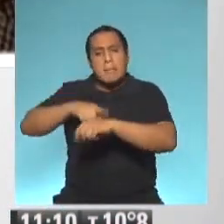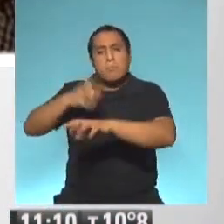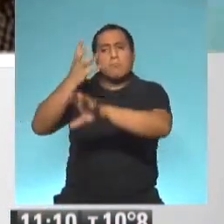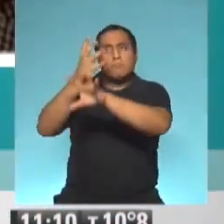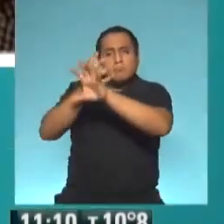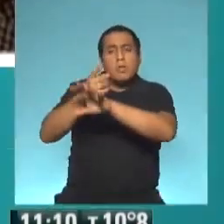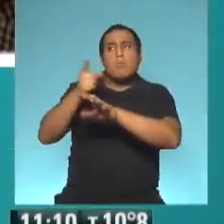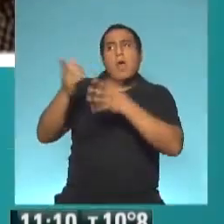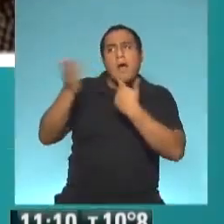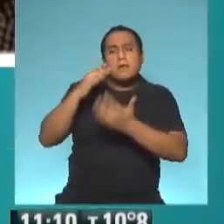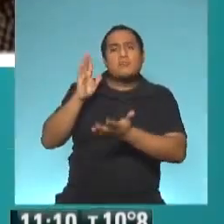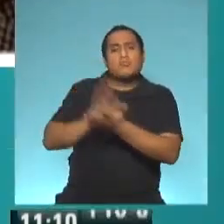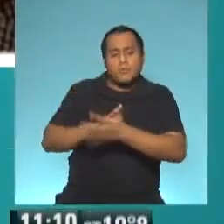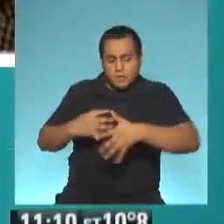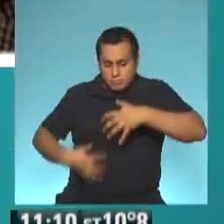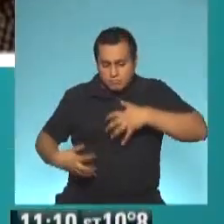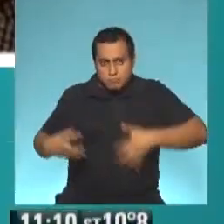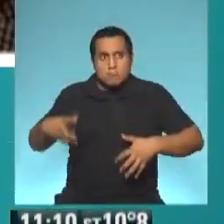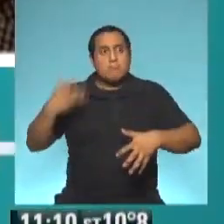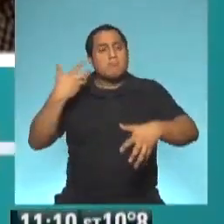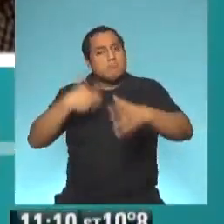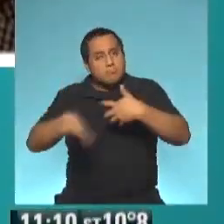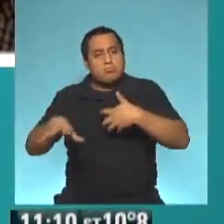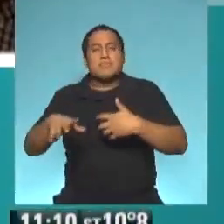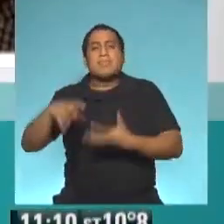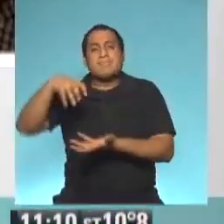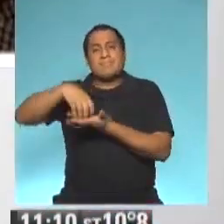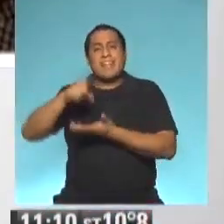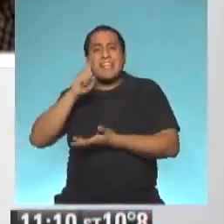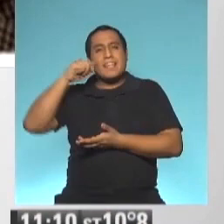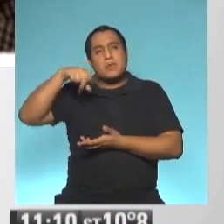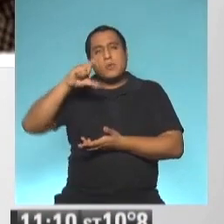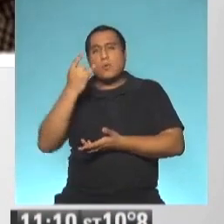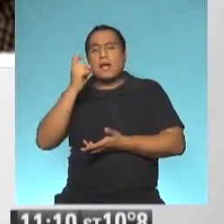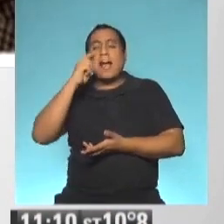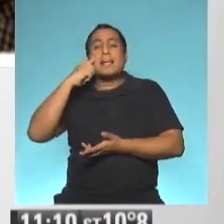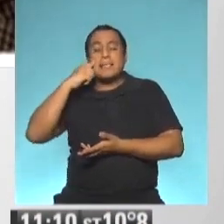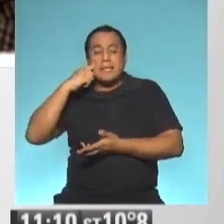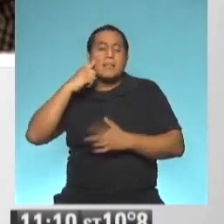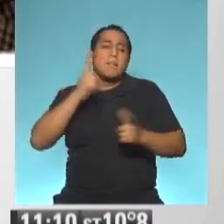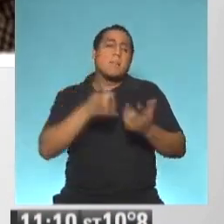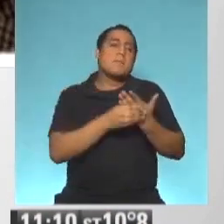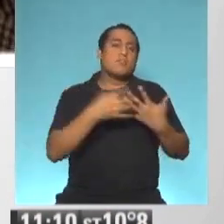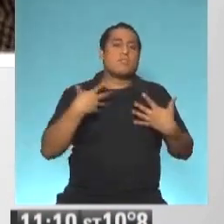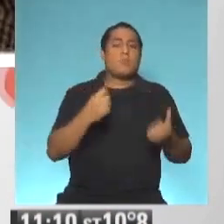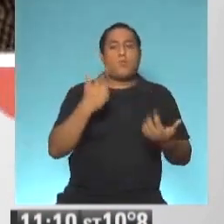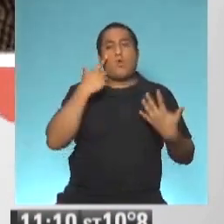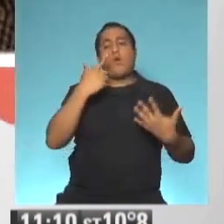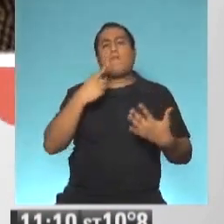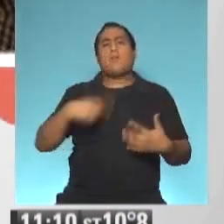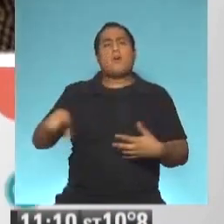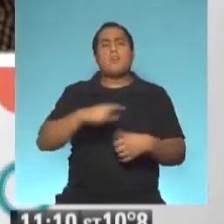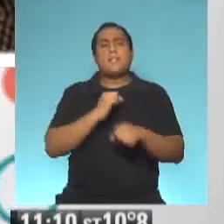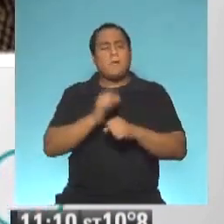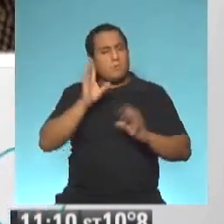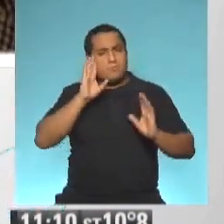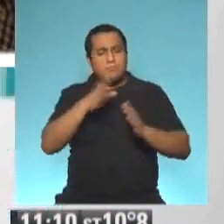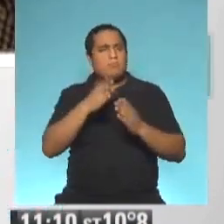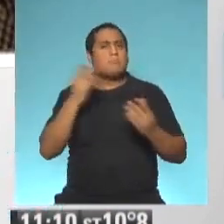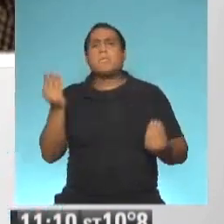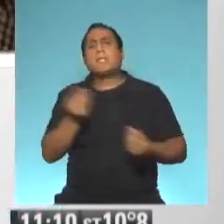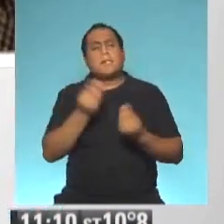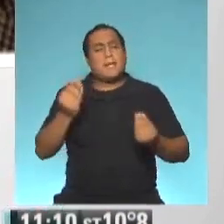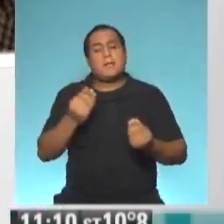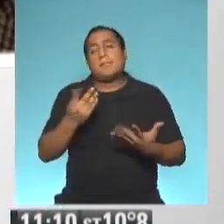usted hablaba de trasplantes renales, la tarea del INCUCAI, por supuesto, y del Ministerio de Salud con esta definición que es política, pero que tiene que